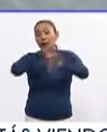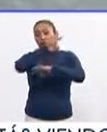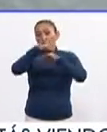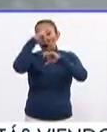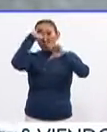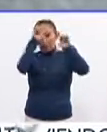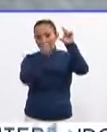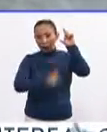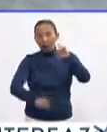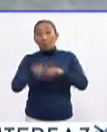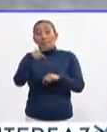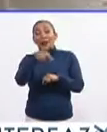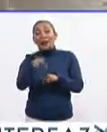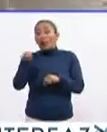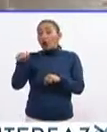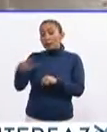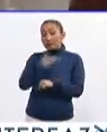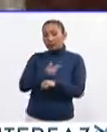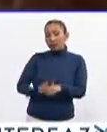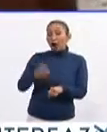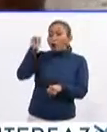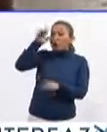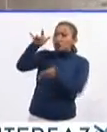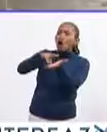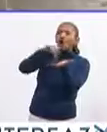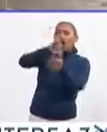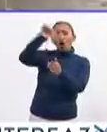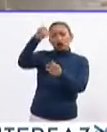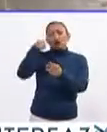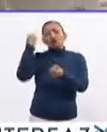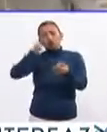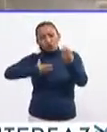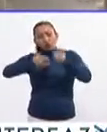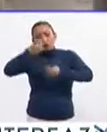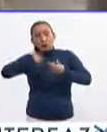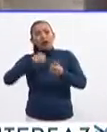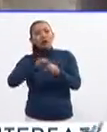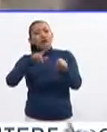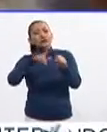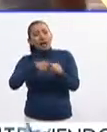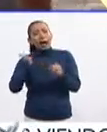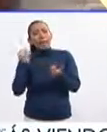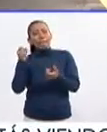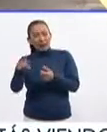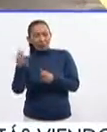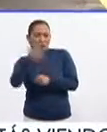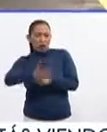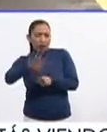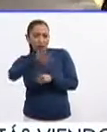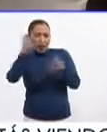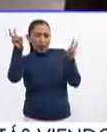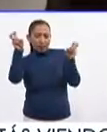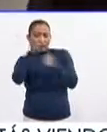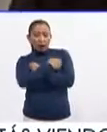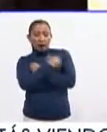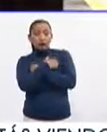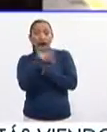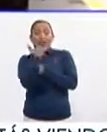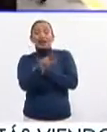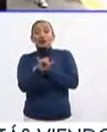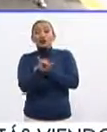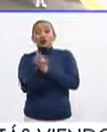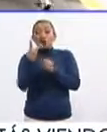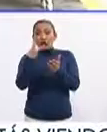el país, pero que consideraría las opiniones de otros sectores políticos y sociales involucrados en la educación. El 10 de junio